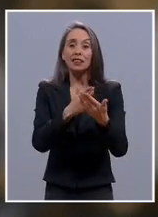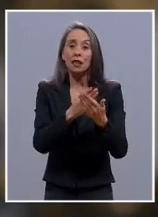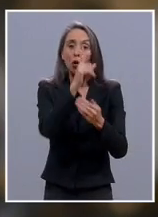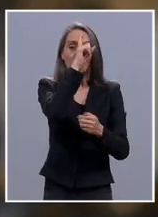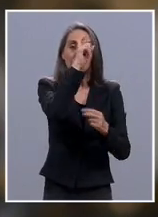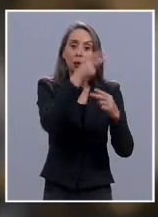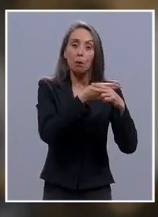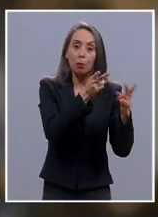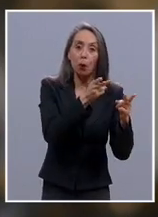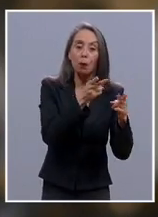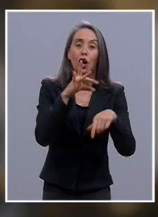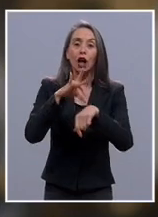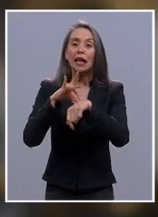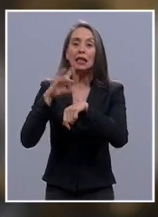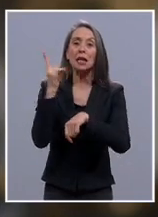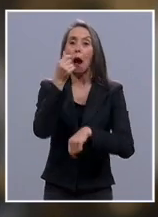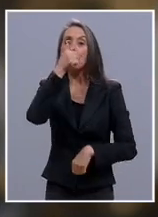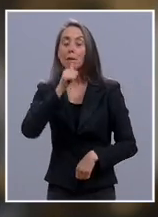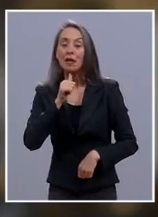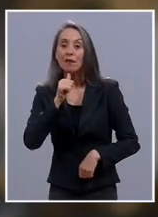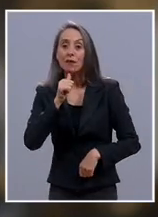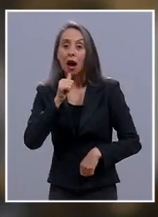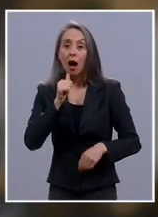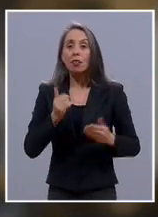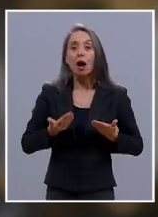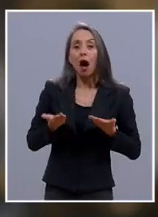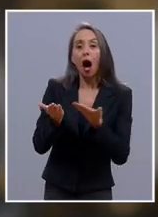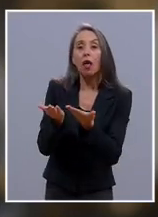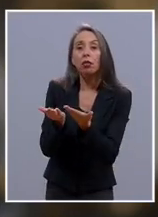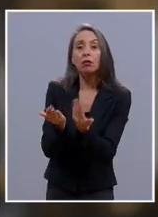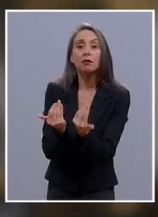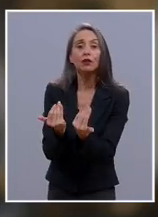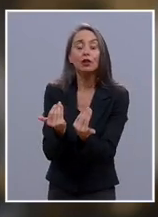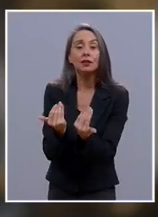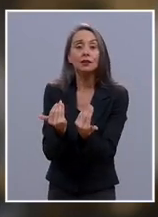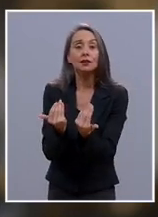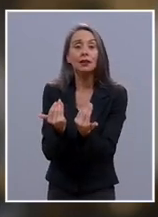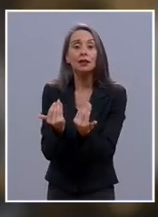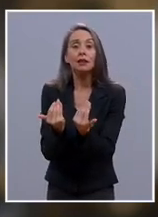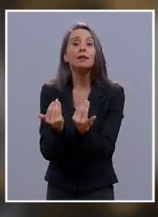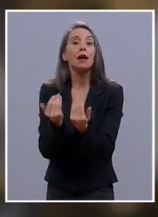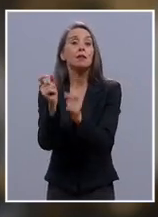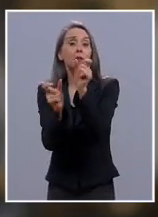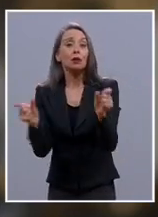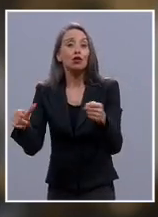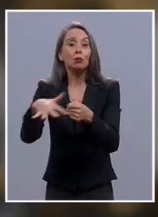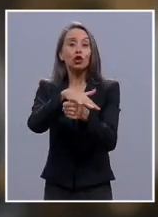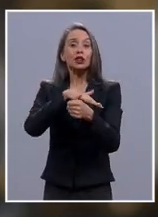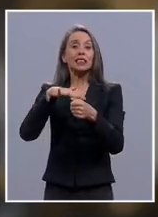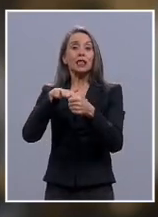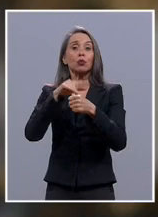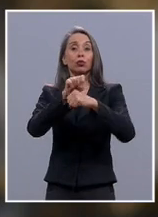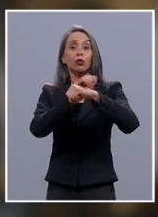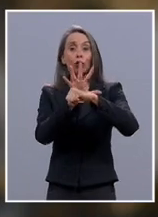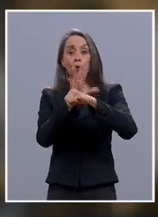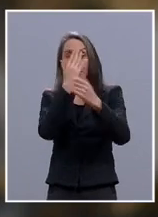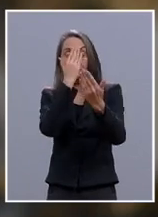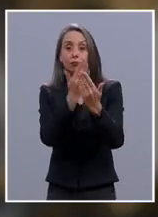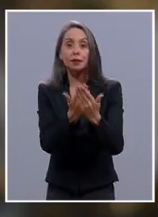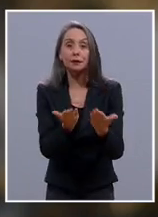público como privado de atender las necesidades que las circunstancias nos ponen por delante